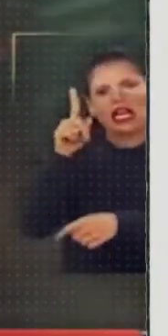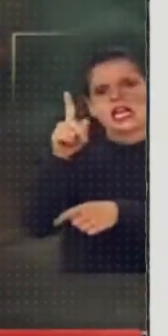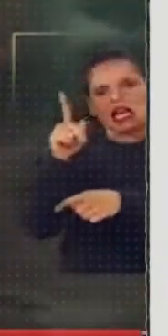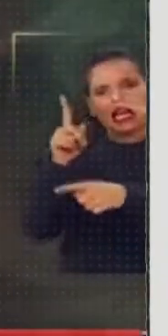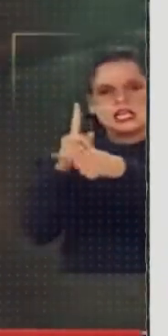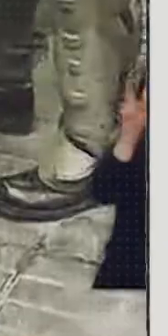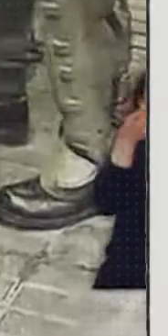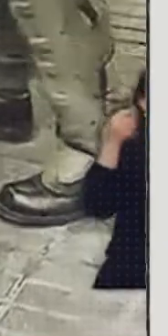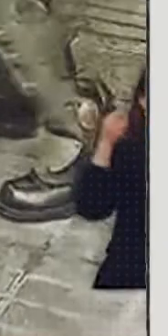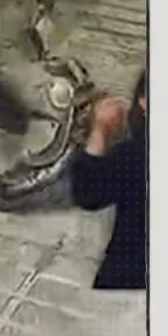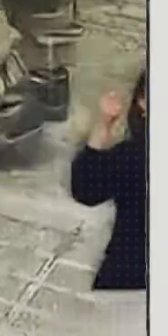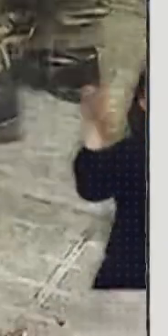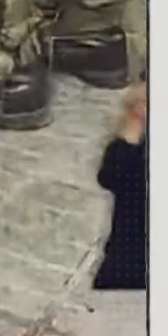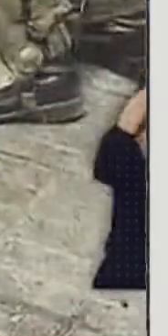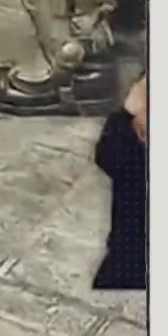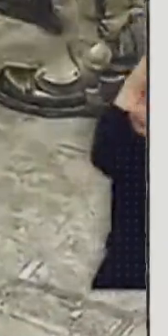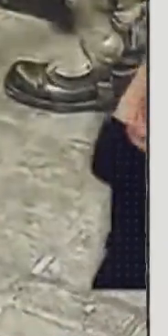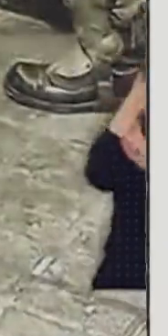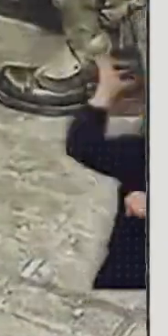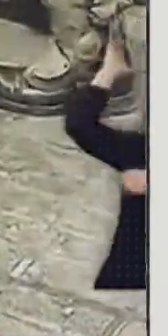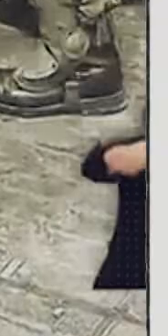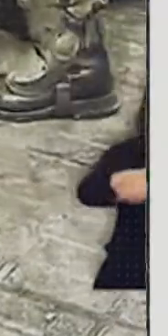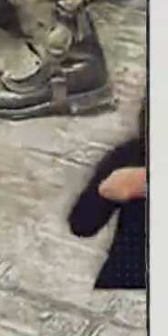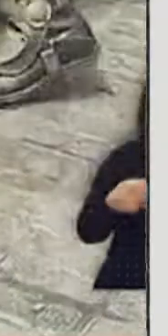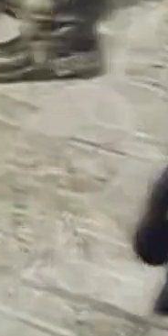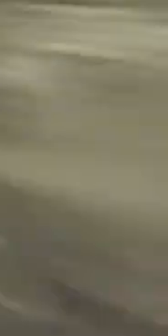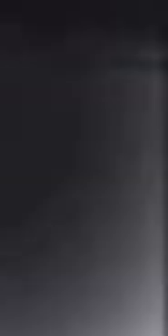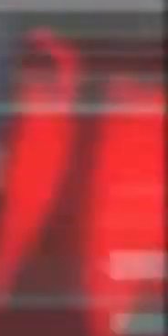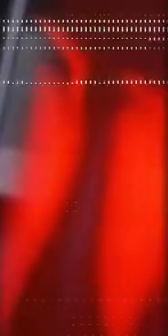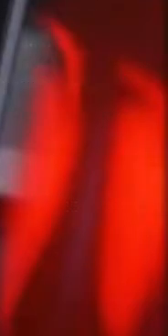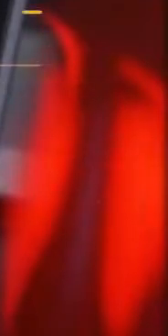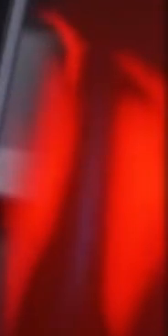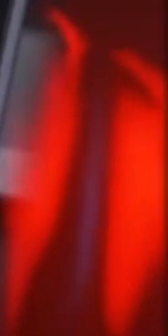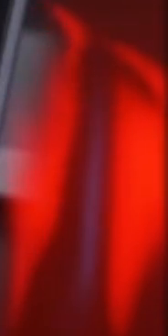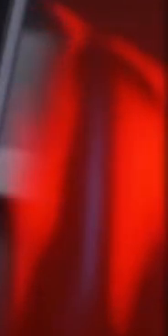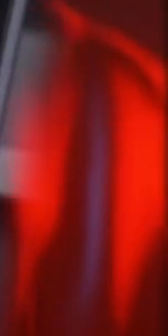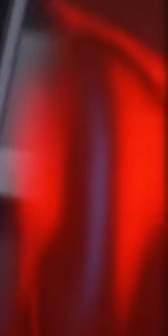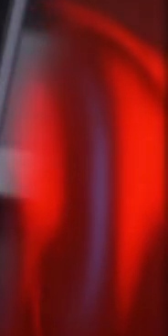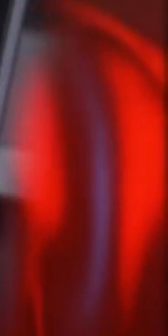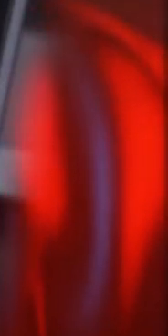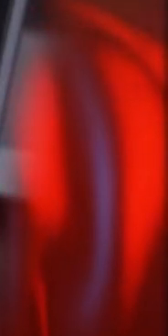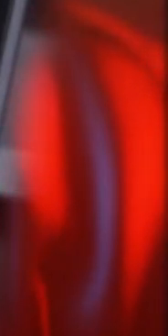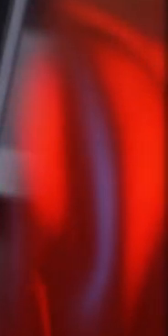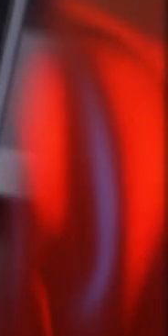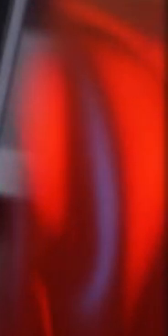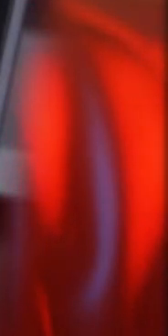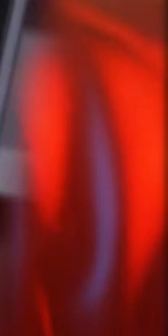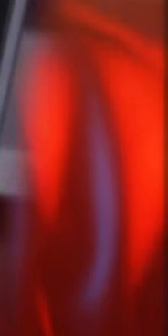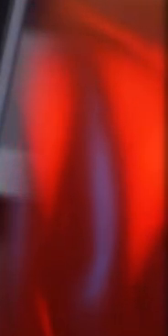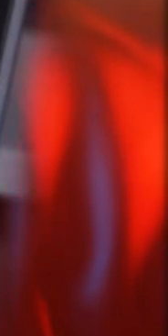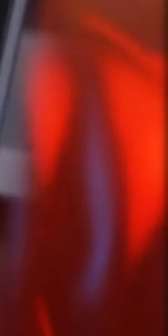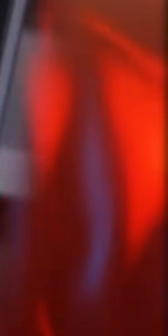que defender y esta generalmente está alejada de los intereses de las mayorías. Para dar algunos datos sobre el control